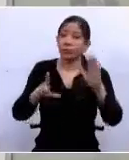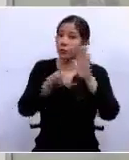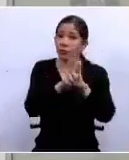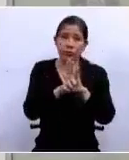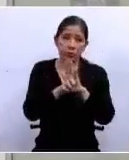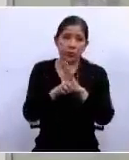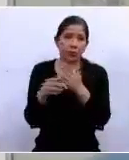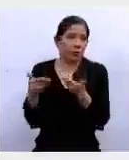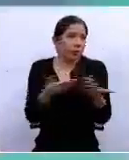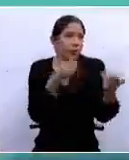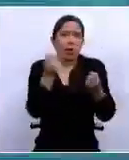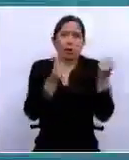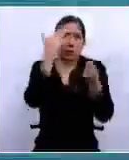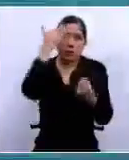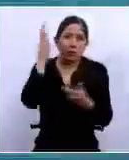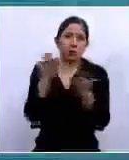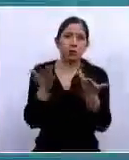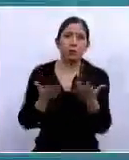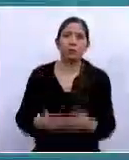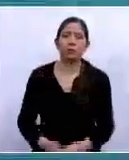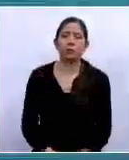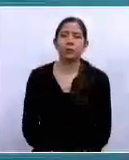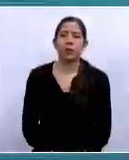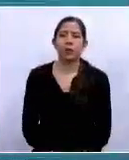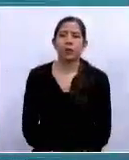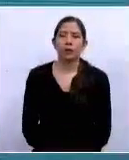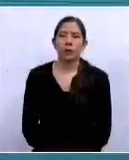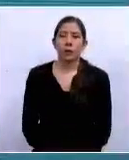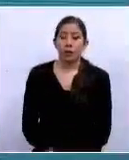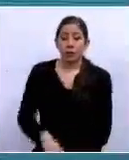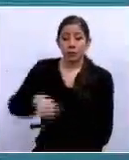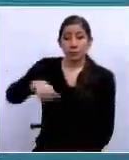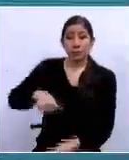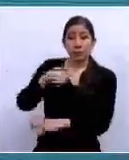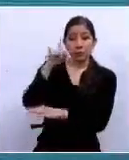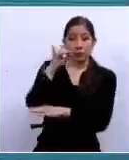desconocido. El crecimiento del Producto Interno Bruto de 6.5%